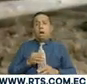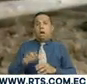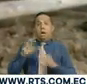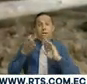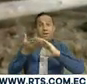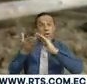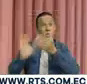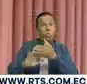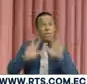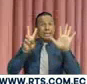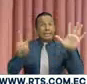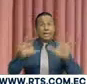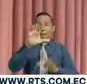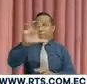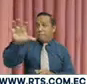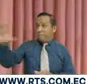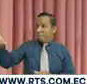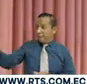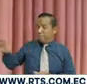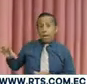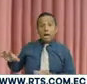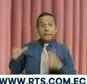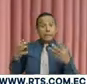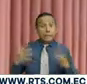tribu ancestral. El compañero que falleció